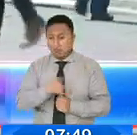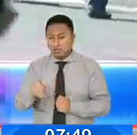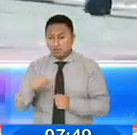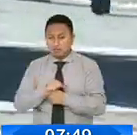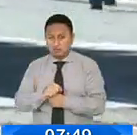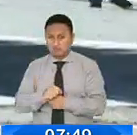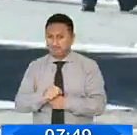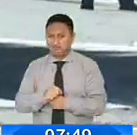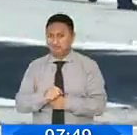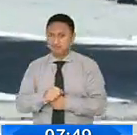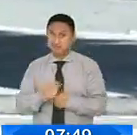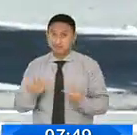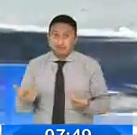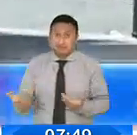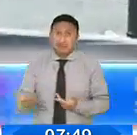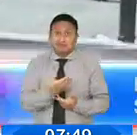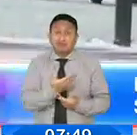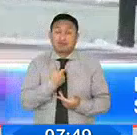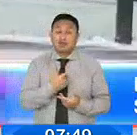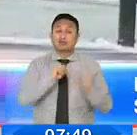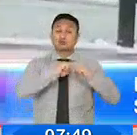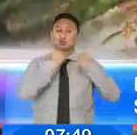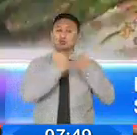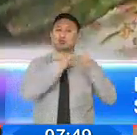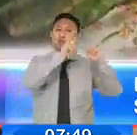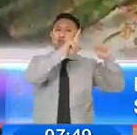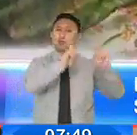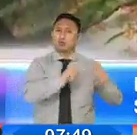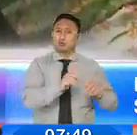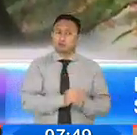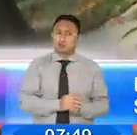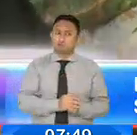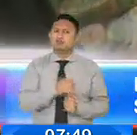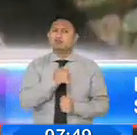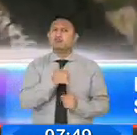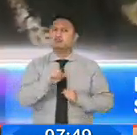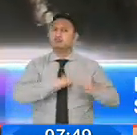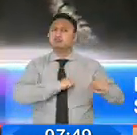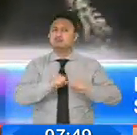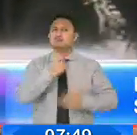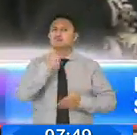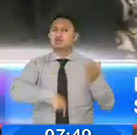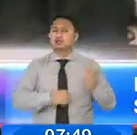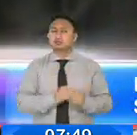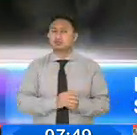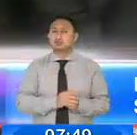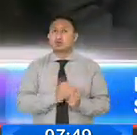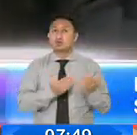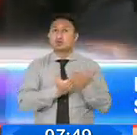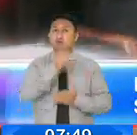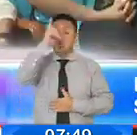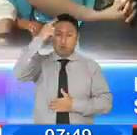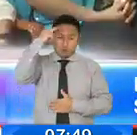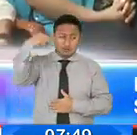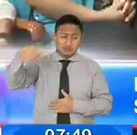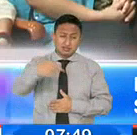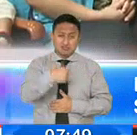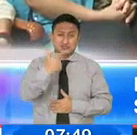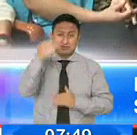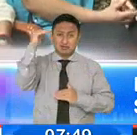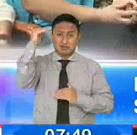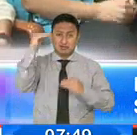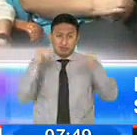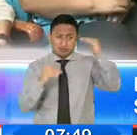estos antecedentes se pregunta a la sociedad civil cuáles serán las acciones concretas del nuevo gobierno para frenar la desigualdad